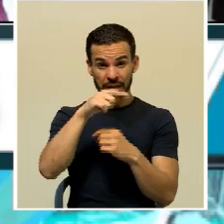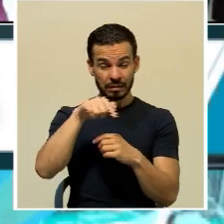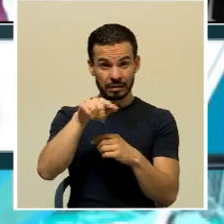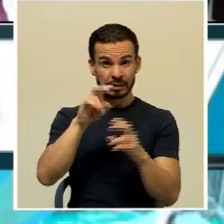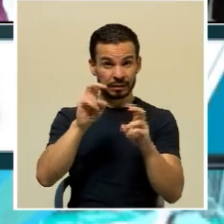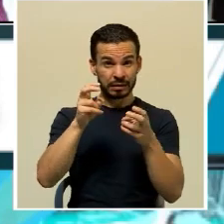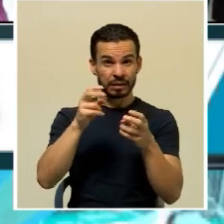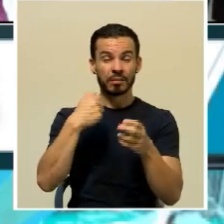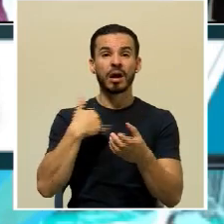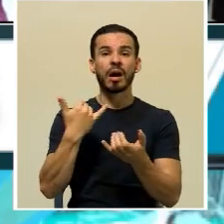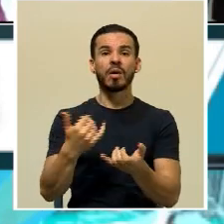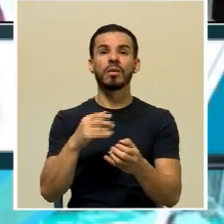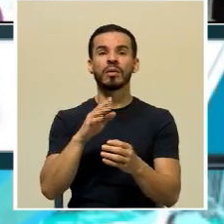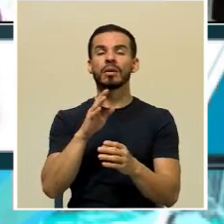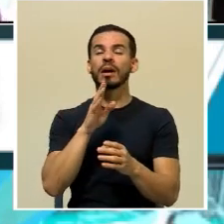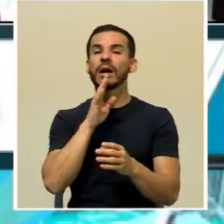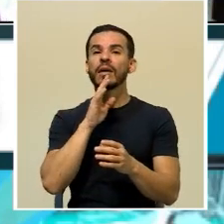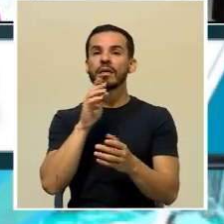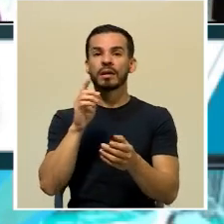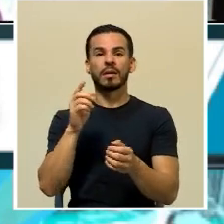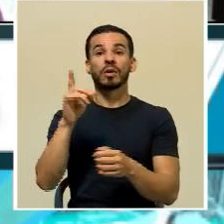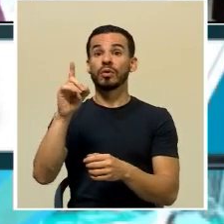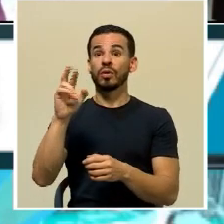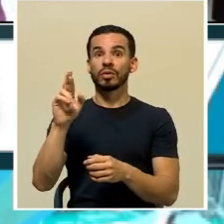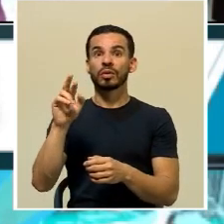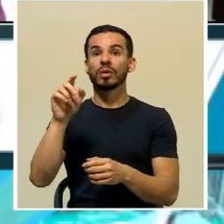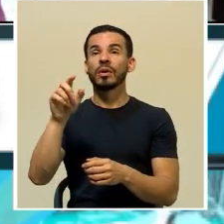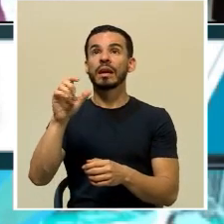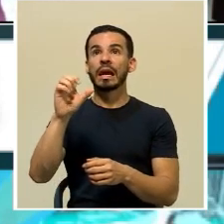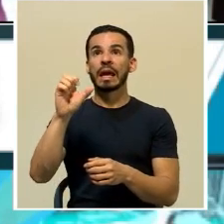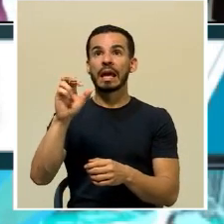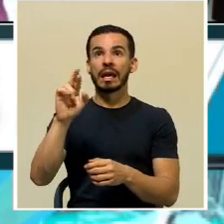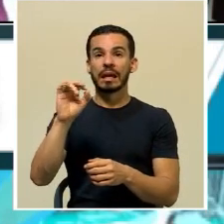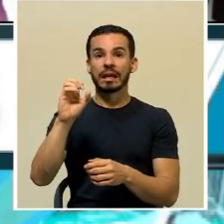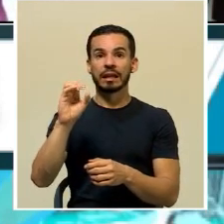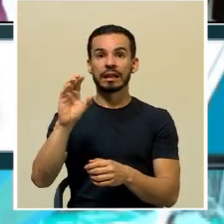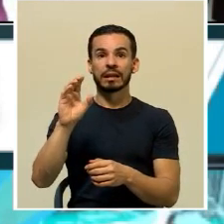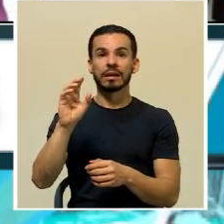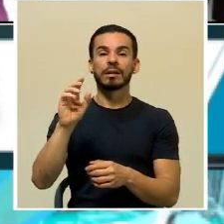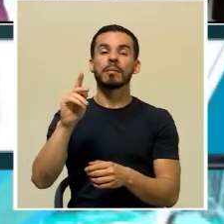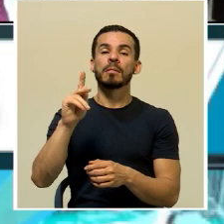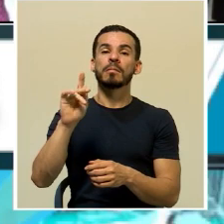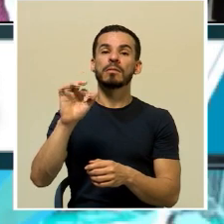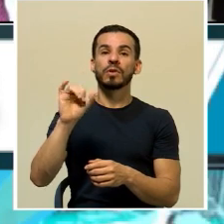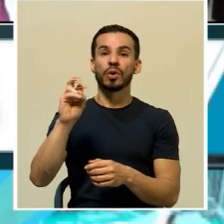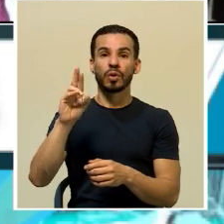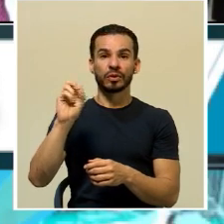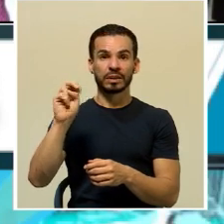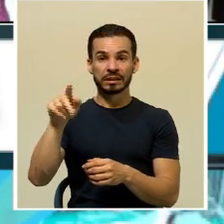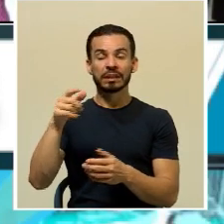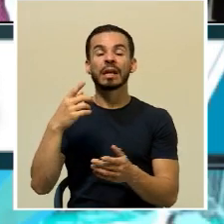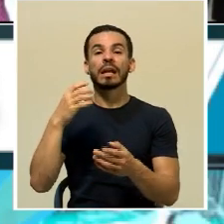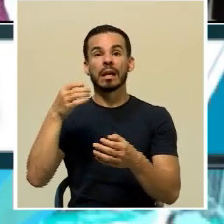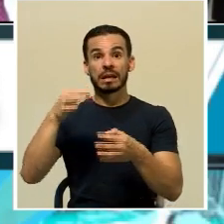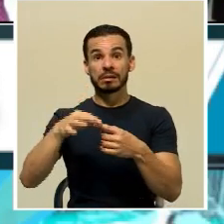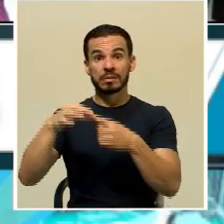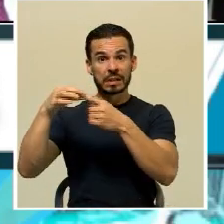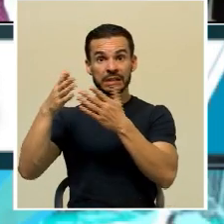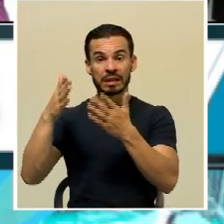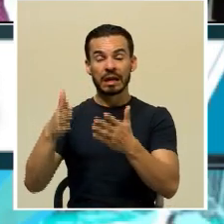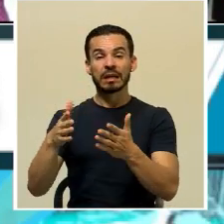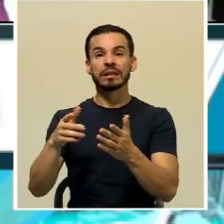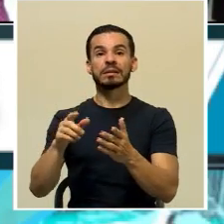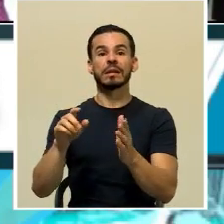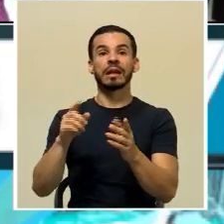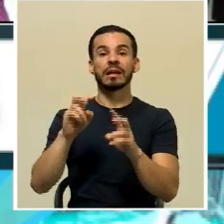voy a conversar ahora con el doctor Eric Briones, abogado especializado en temas de derecho laboral.